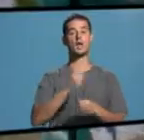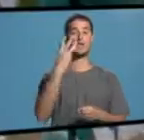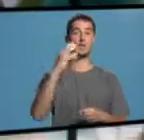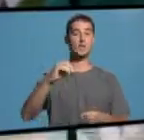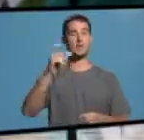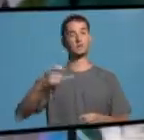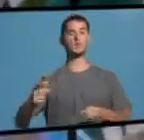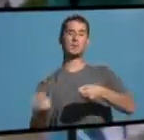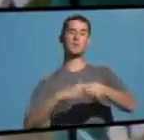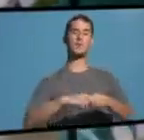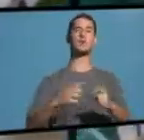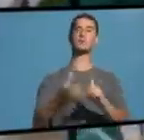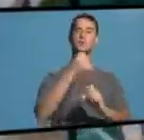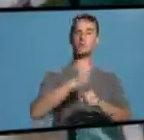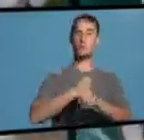municipio.